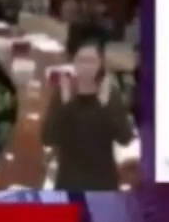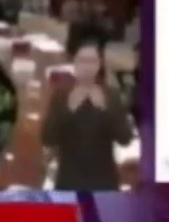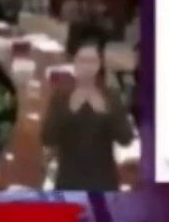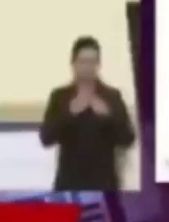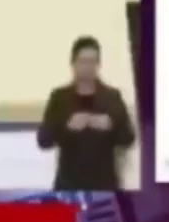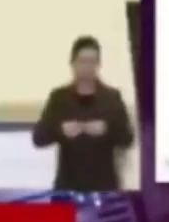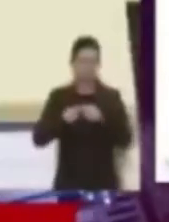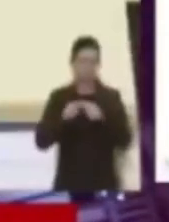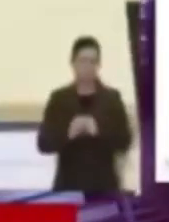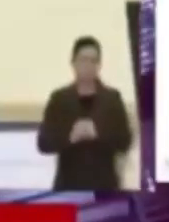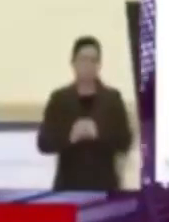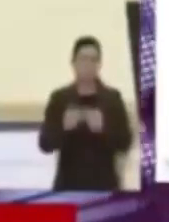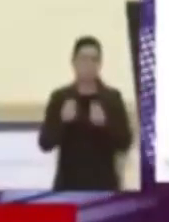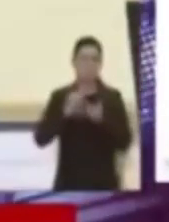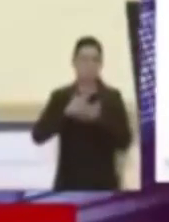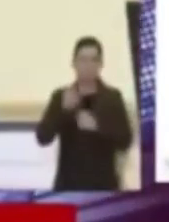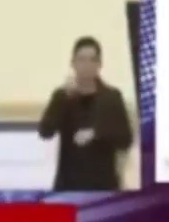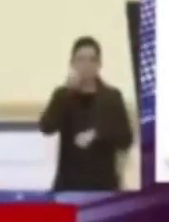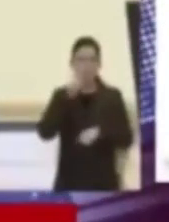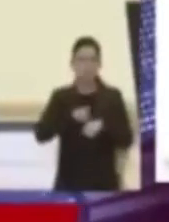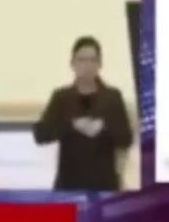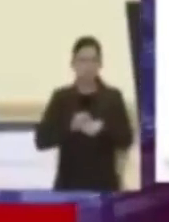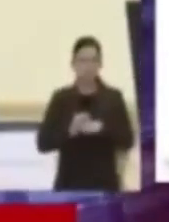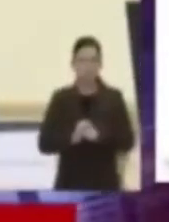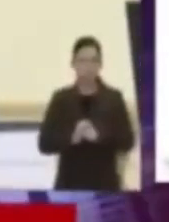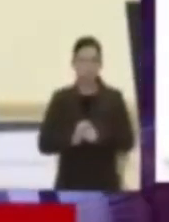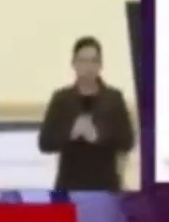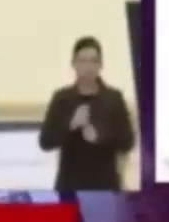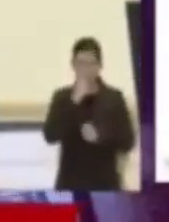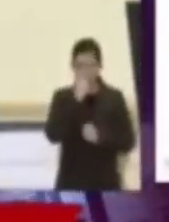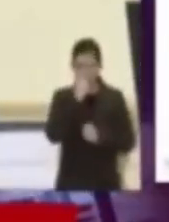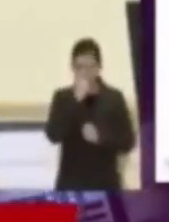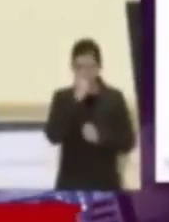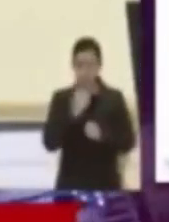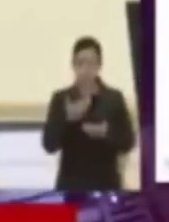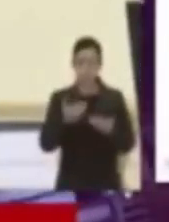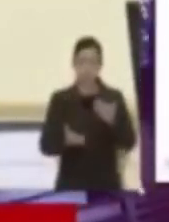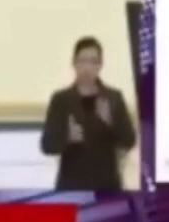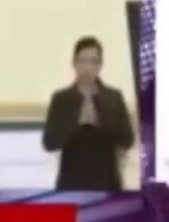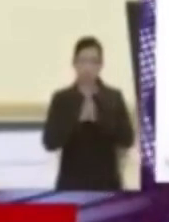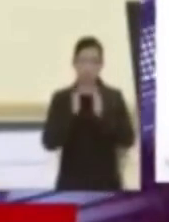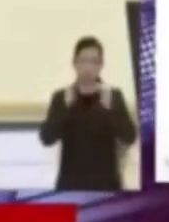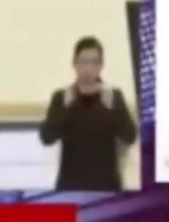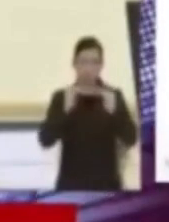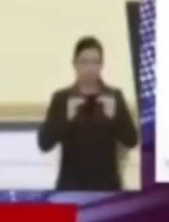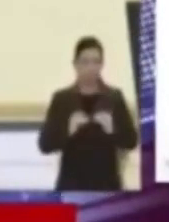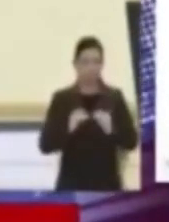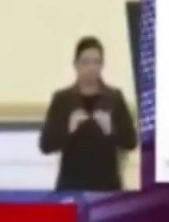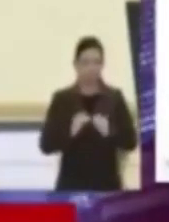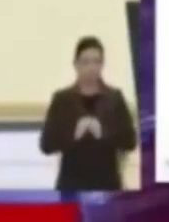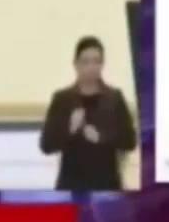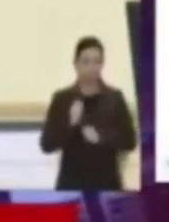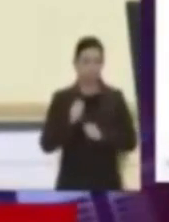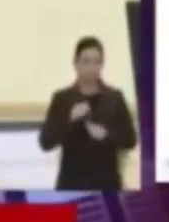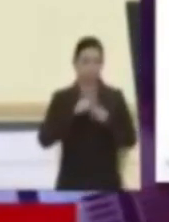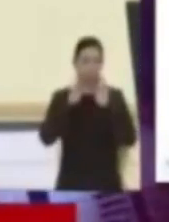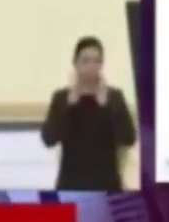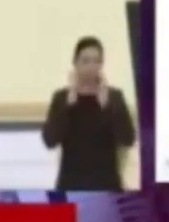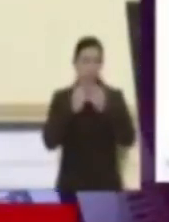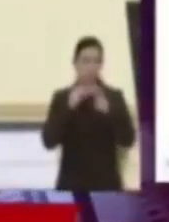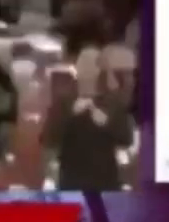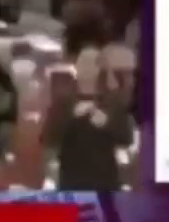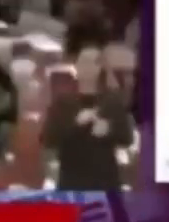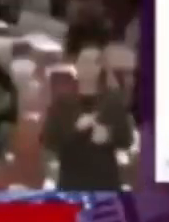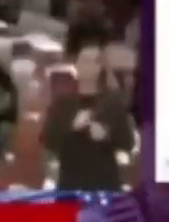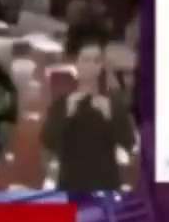público. Por norma, a quien le correspondía dictaminar esta reforma electoral era la Comisión de Puntos Constitucionales, que